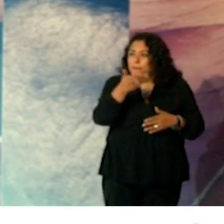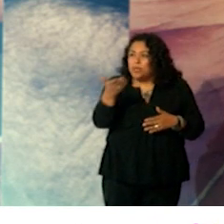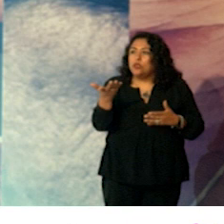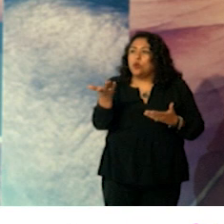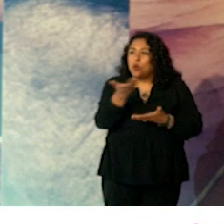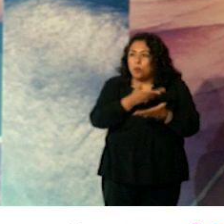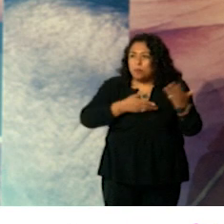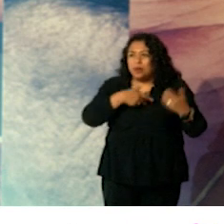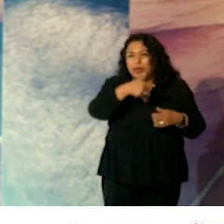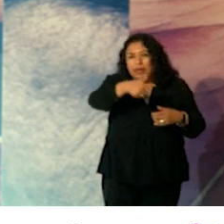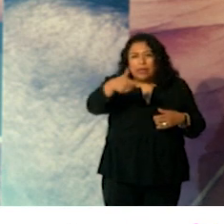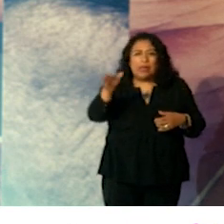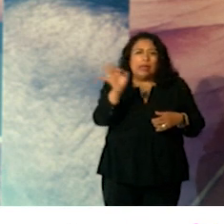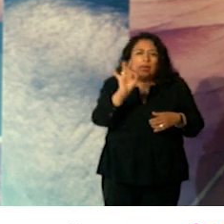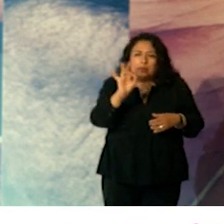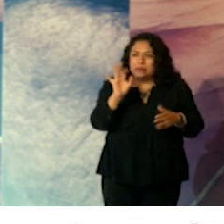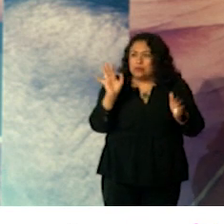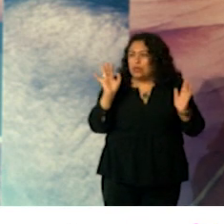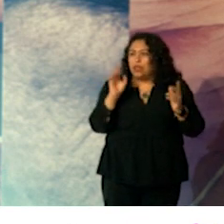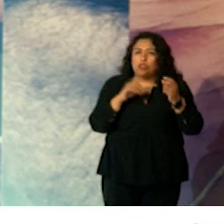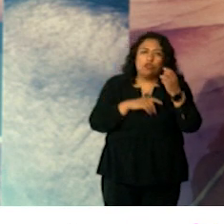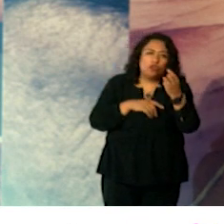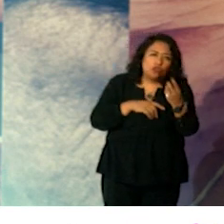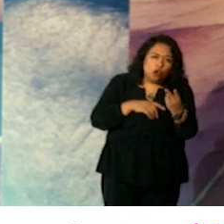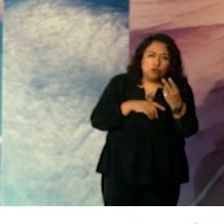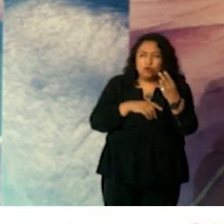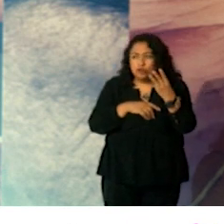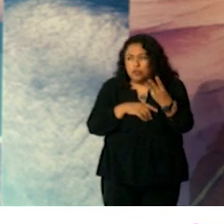pudieran compartir cada una a lo mejor como 2, 3